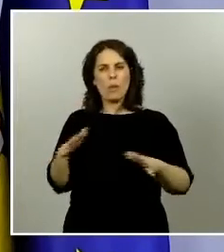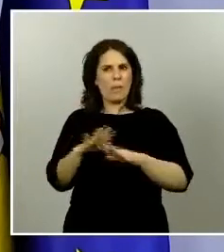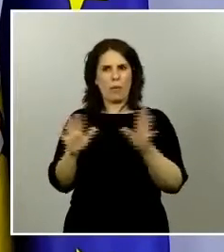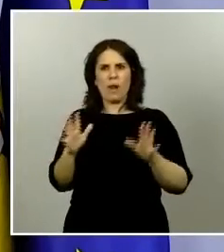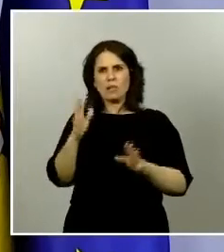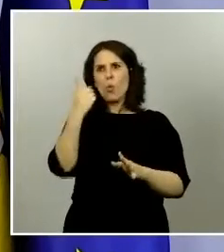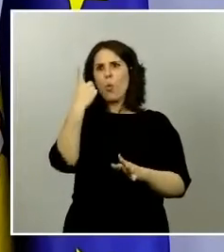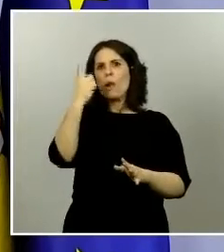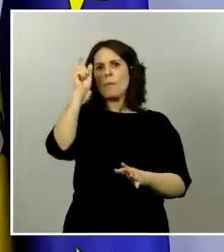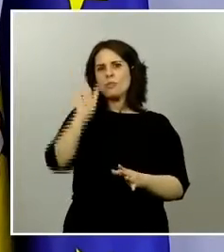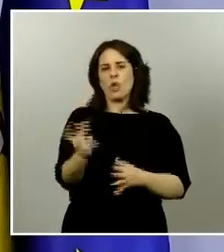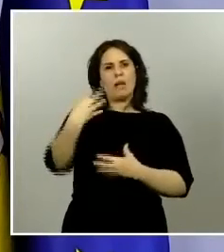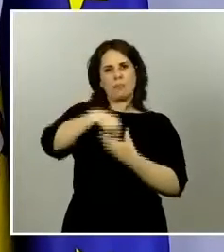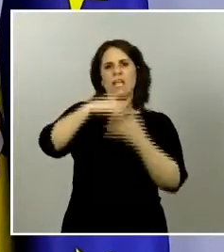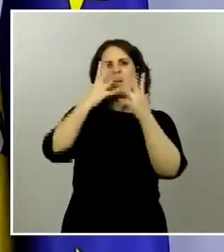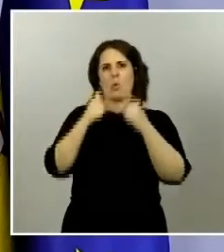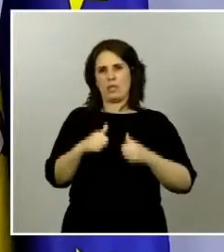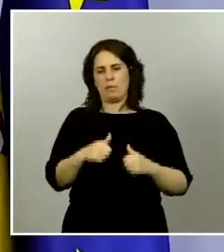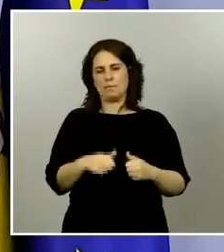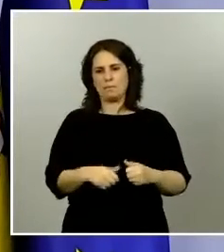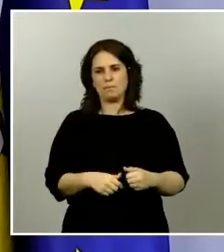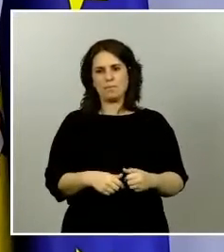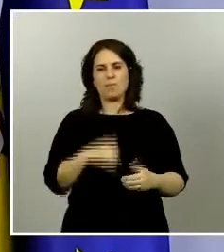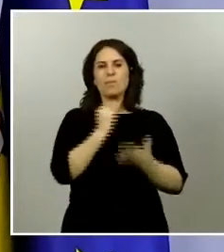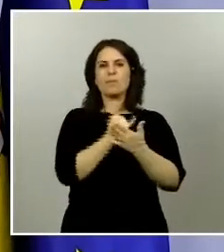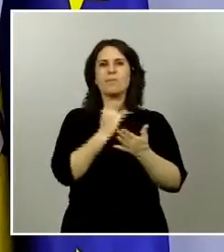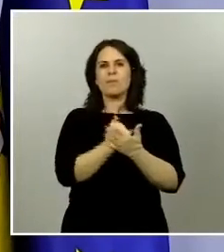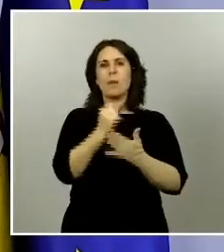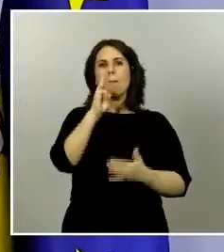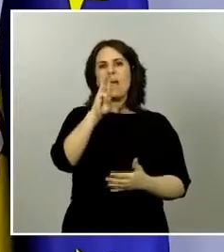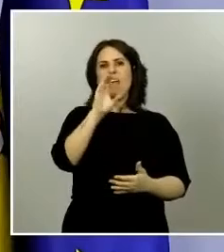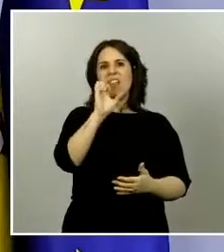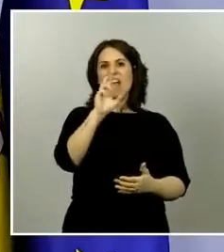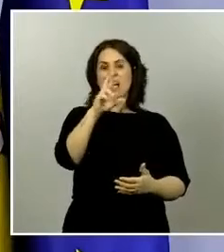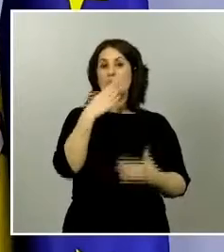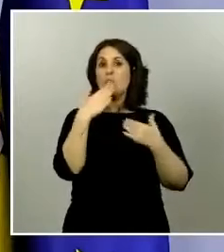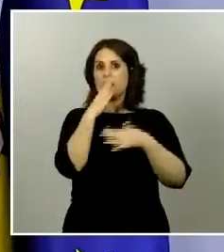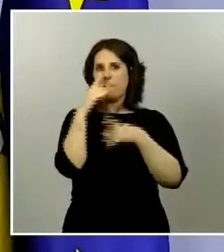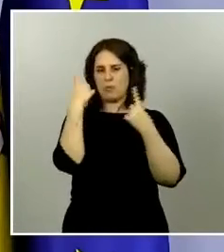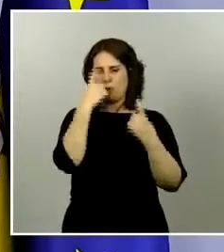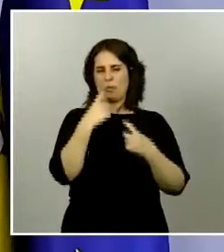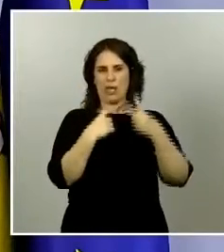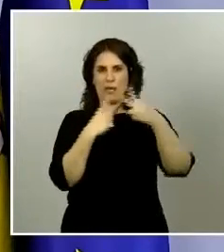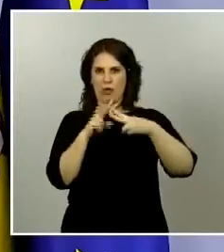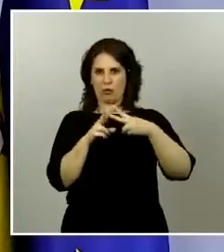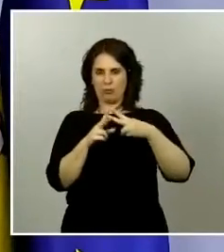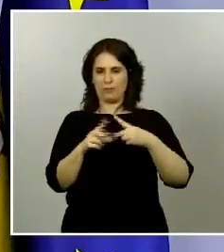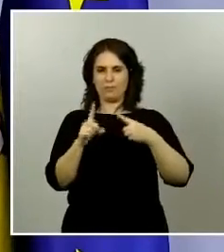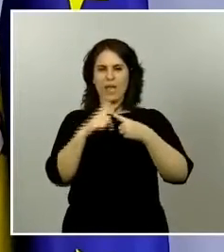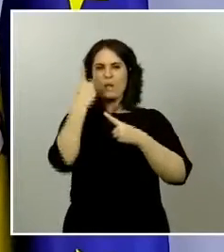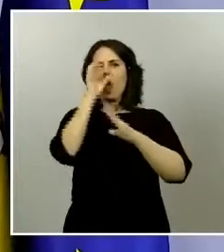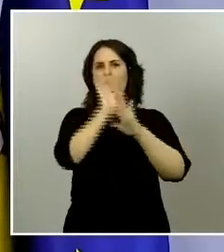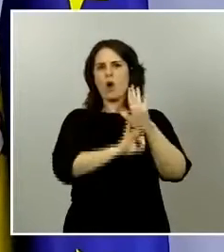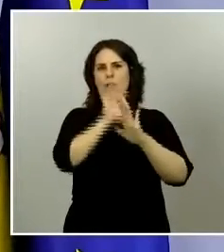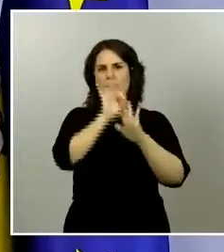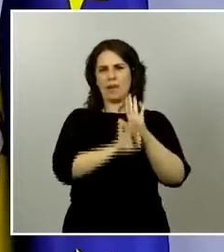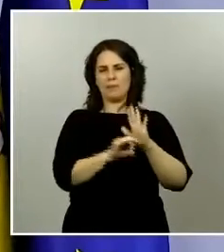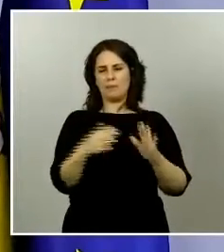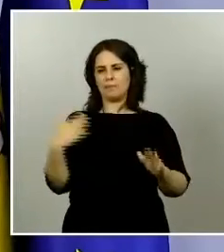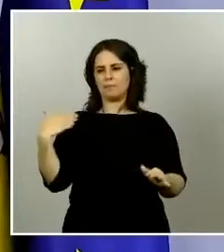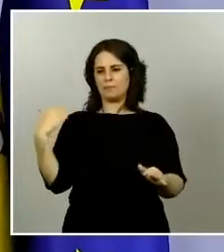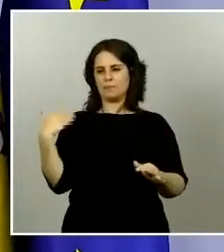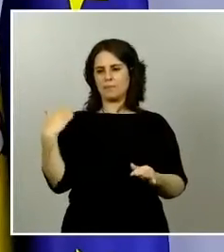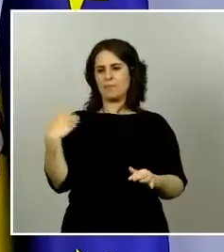dónde provenga la persona fallecida en cuestión. Respecto a los test PCR, le agradezco mucho la pregunta.